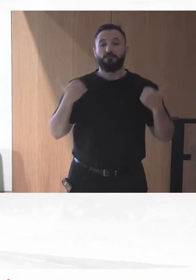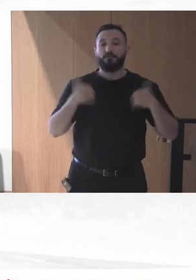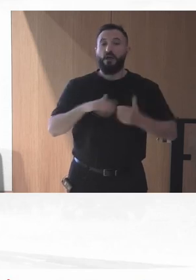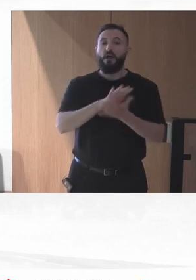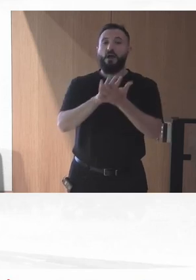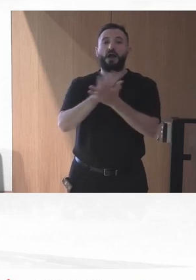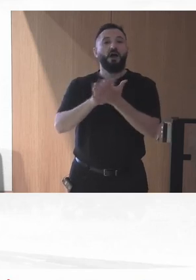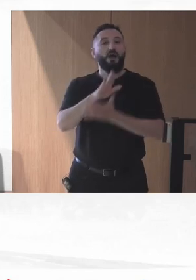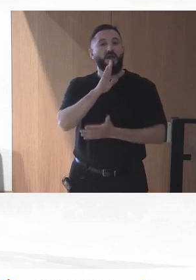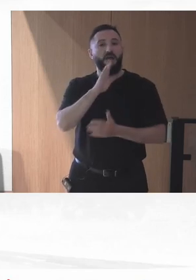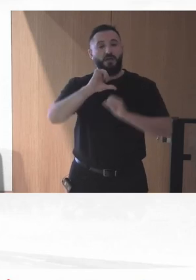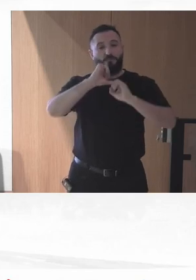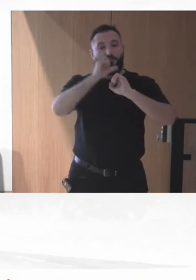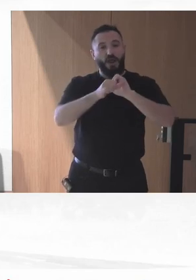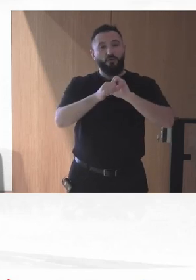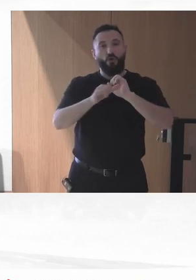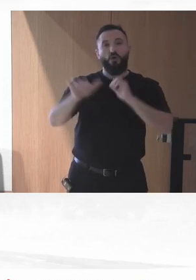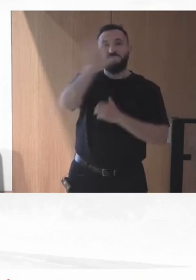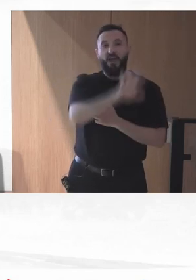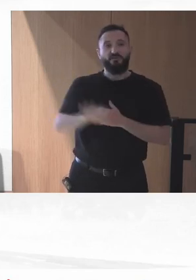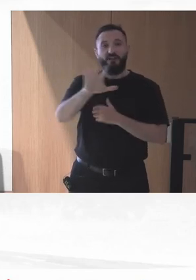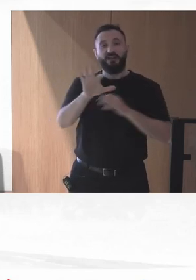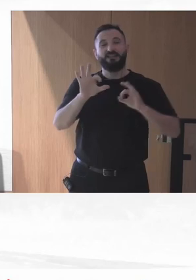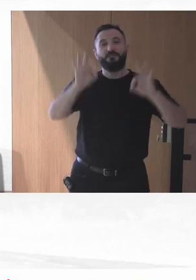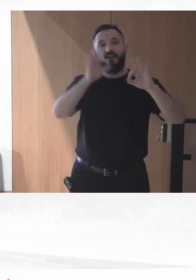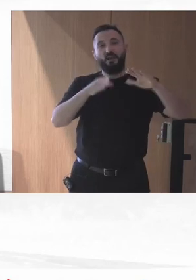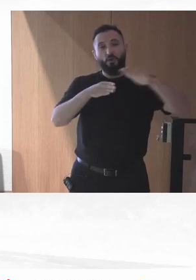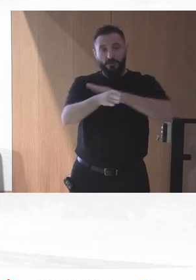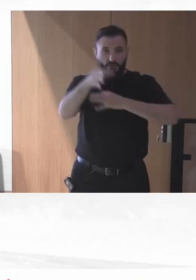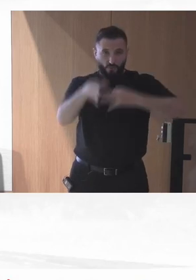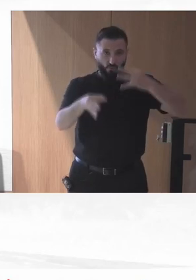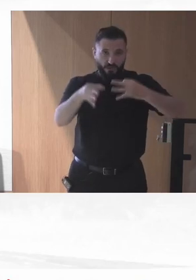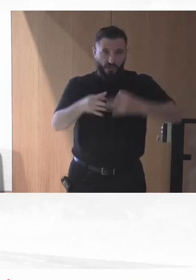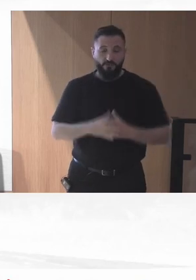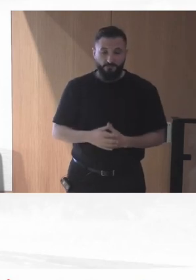hablado, el marco nacional de acceso a la justicia,